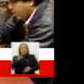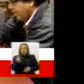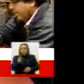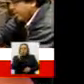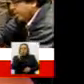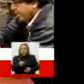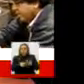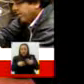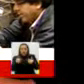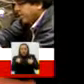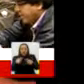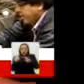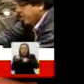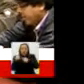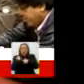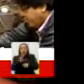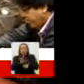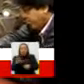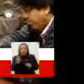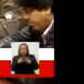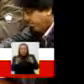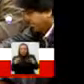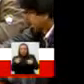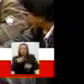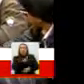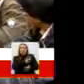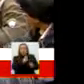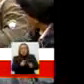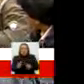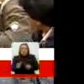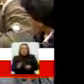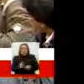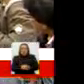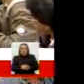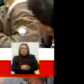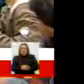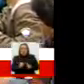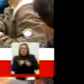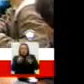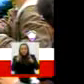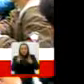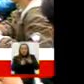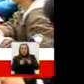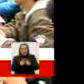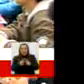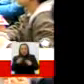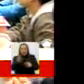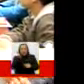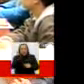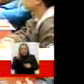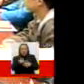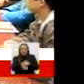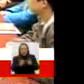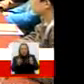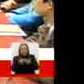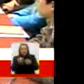una persona que tiene que representar a su pueblo, tiene que fiscalizar la gestión que se hace, y por eso estamos aquí, para que ustedes conozcan el Congreso,